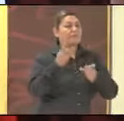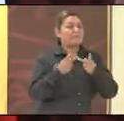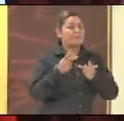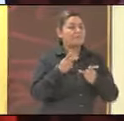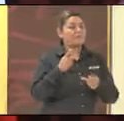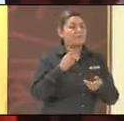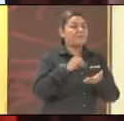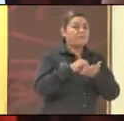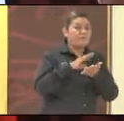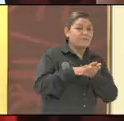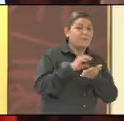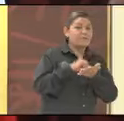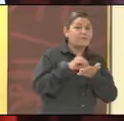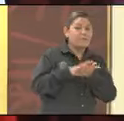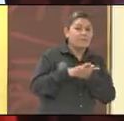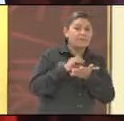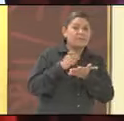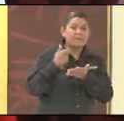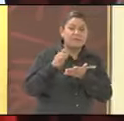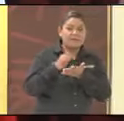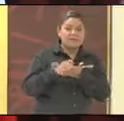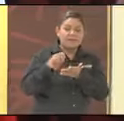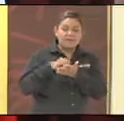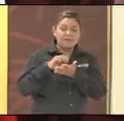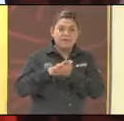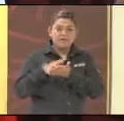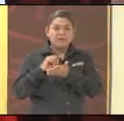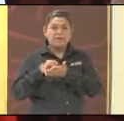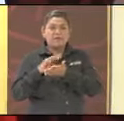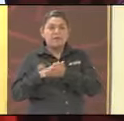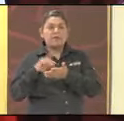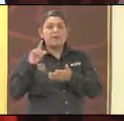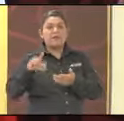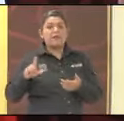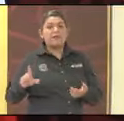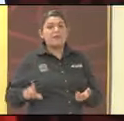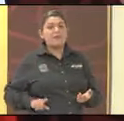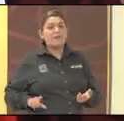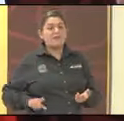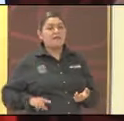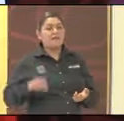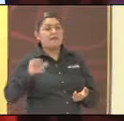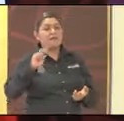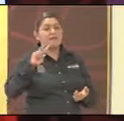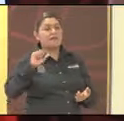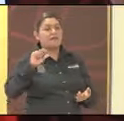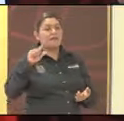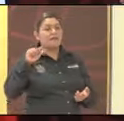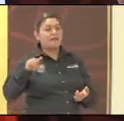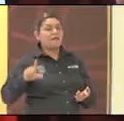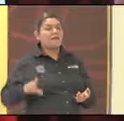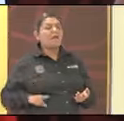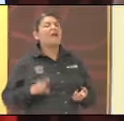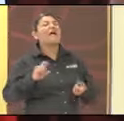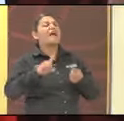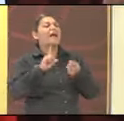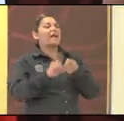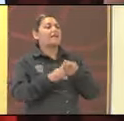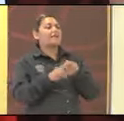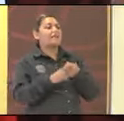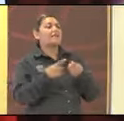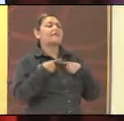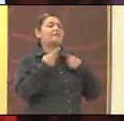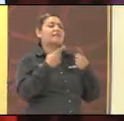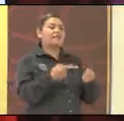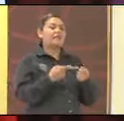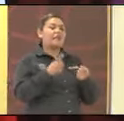se necesiten. Y el ayuntamiento va a ser el aval, el ayuntamiento va a ser el que determine a quién se le da y